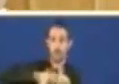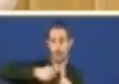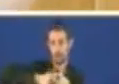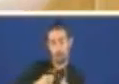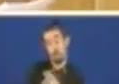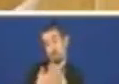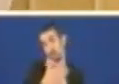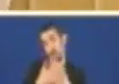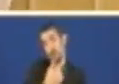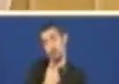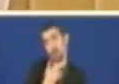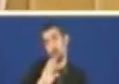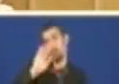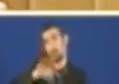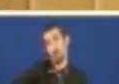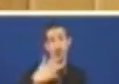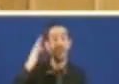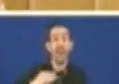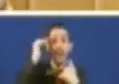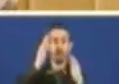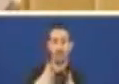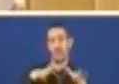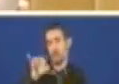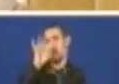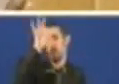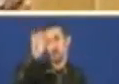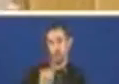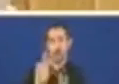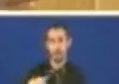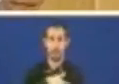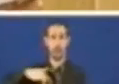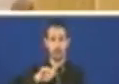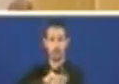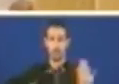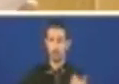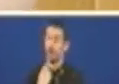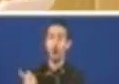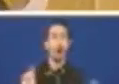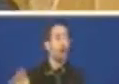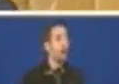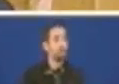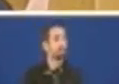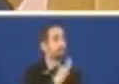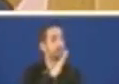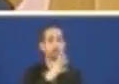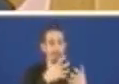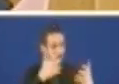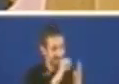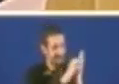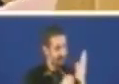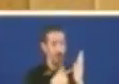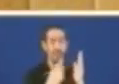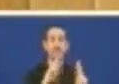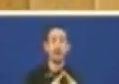non? Porque atender non atenden nada, de Caixa Galicia, que dixo, non, vostede asinou un título,